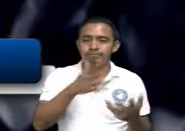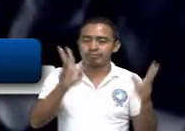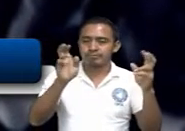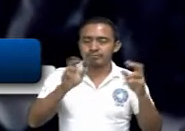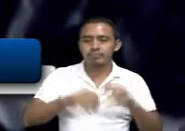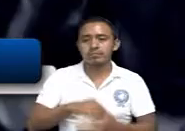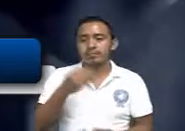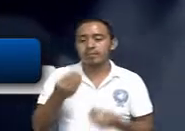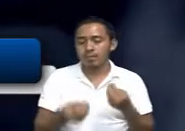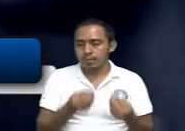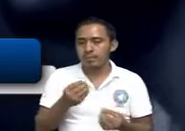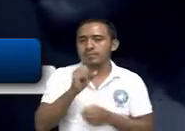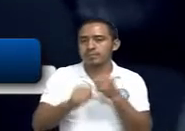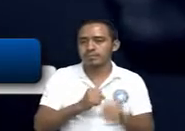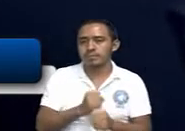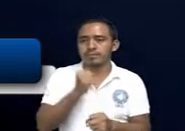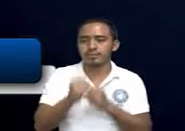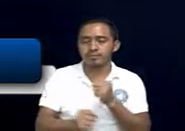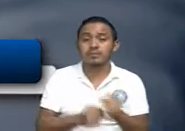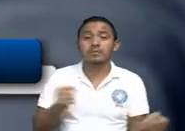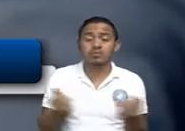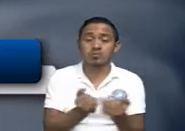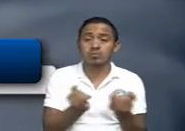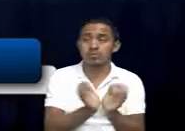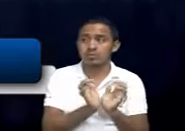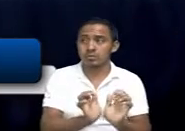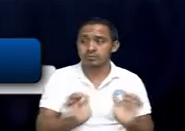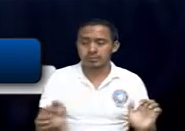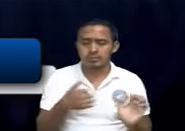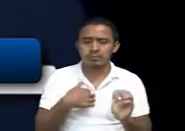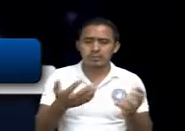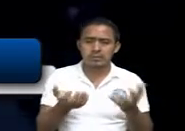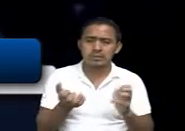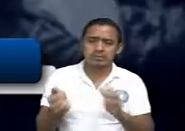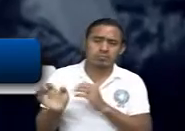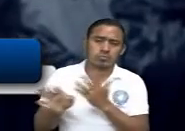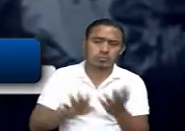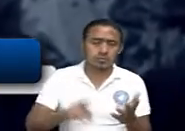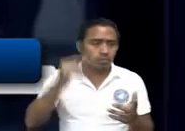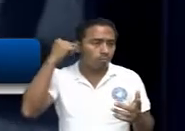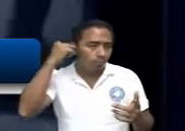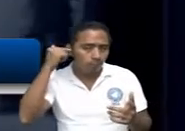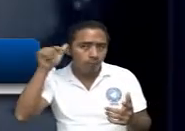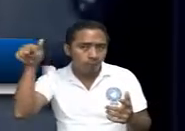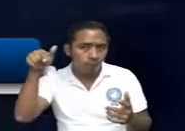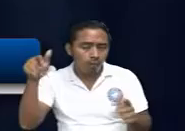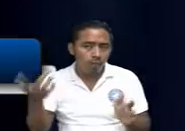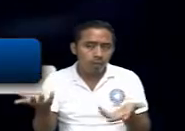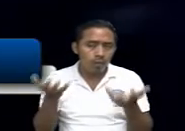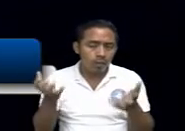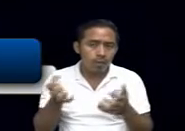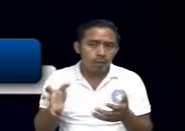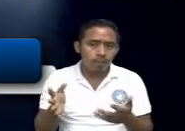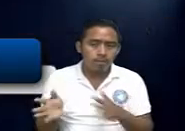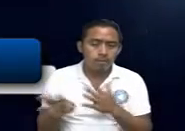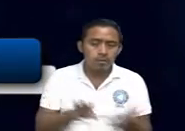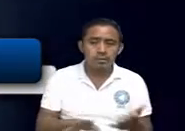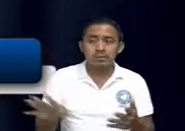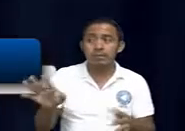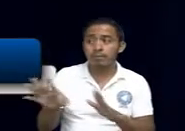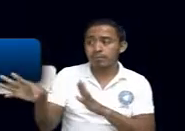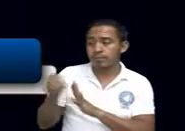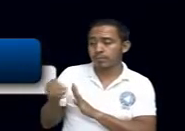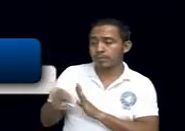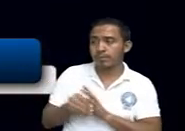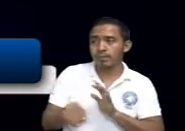Dependiendo de la edad también, incluso en niños, que a veces pueden decir, me quiero morir porque tal vez escucharon al hermanito. ¿Y cómo se va repitiendo? Entonces, ¿cómo hablar